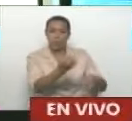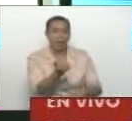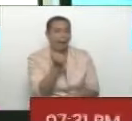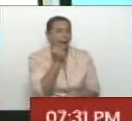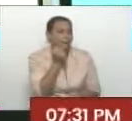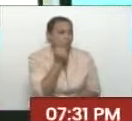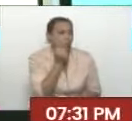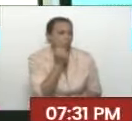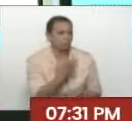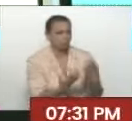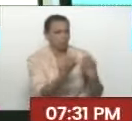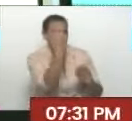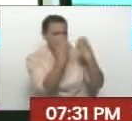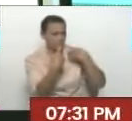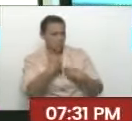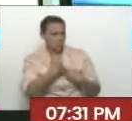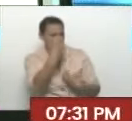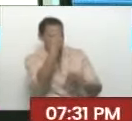abusiva,